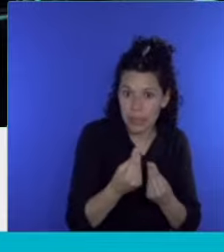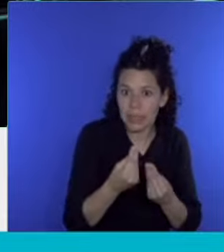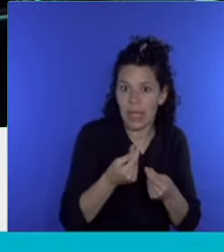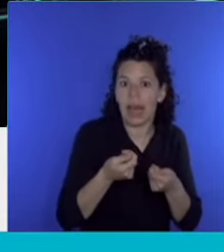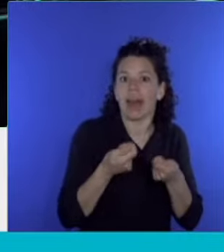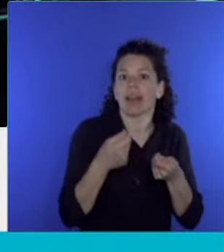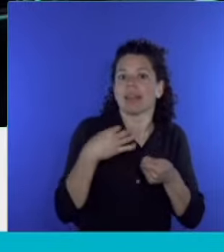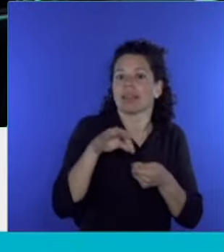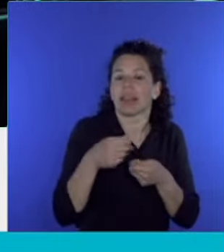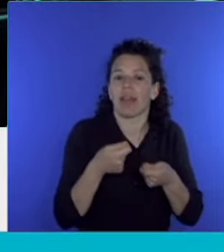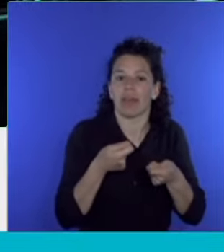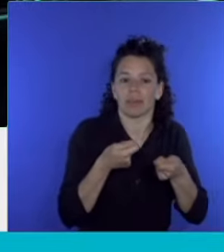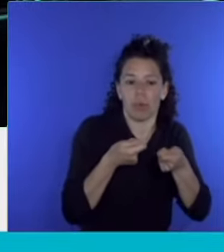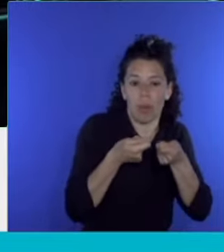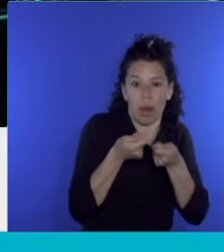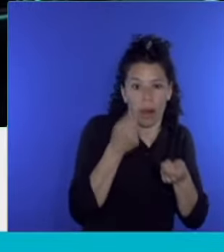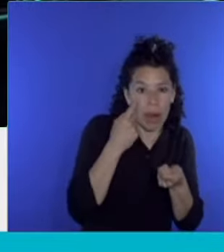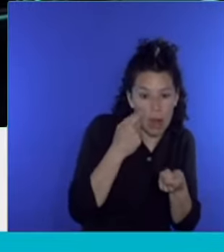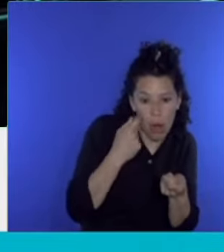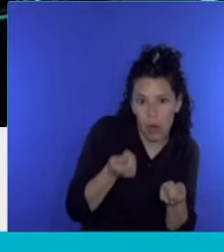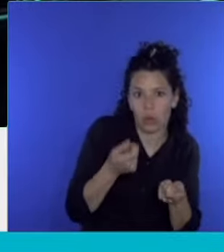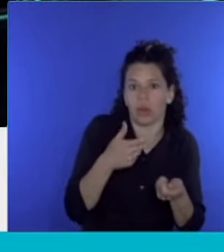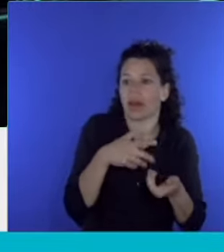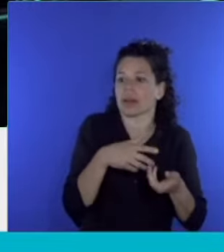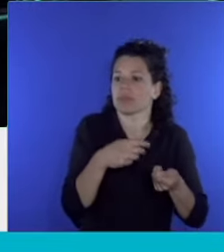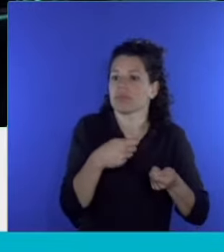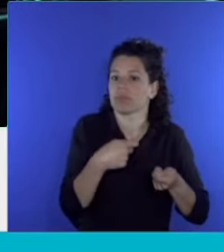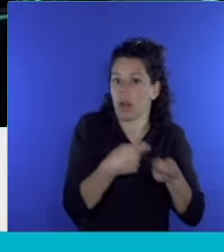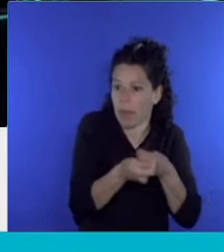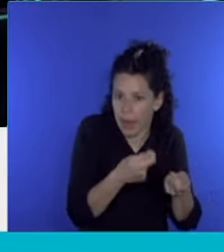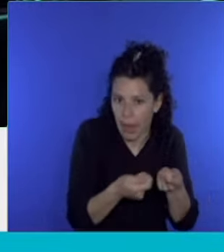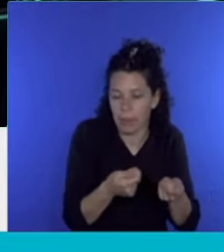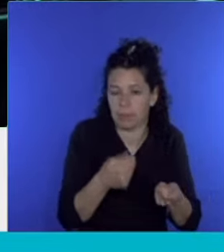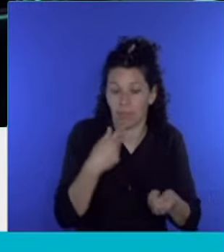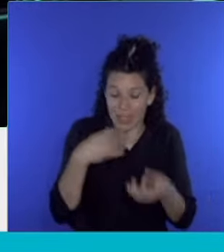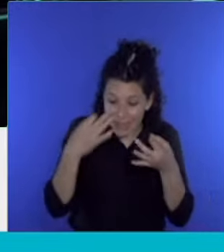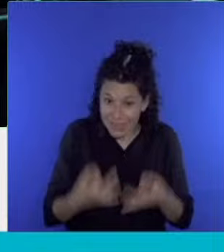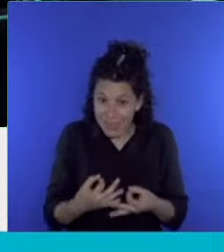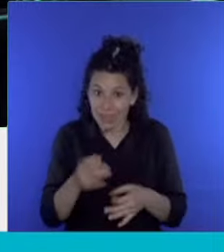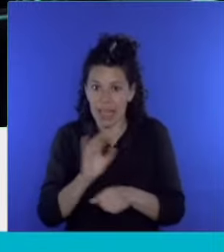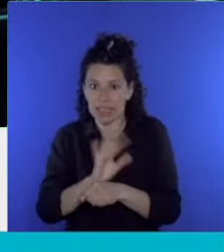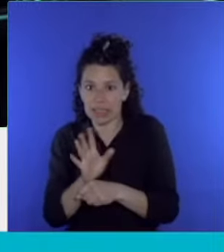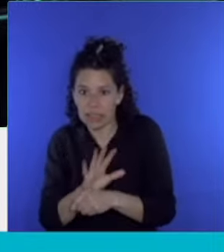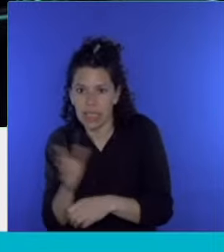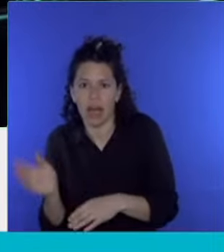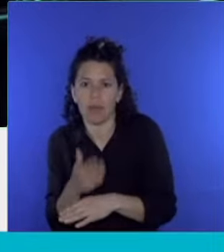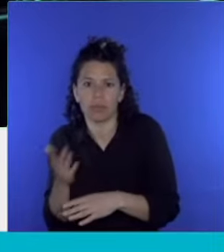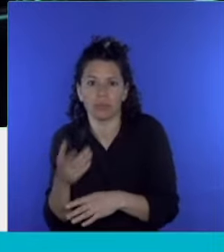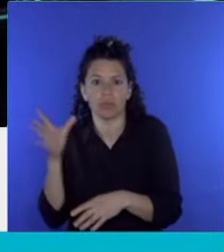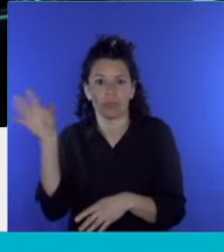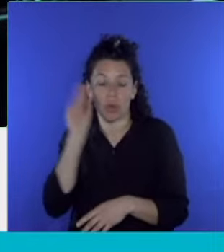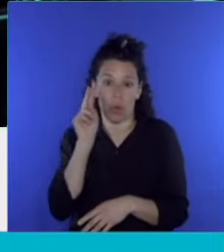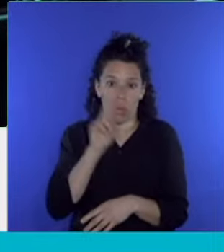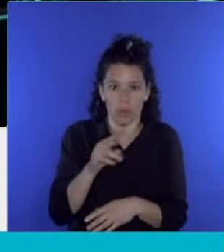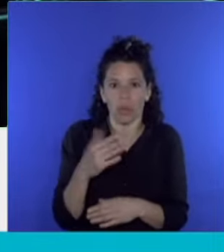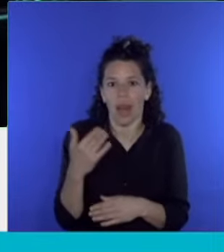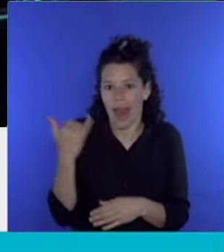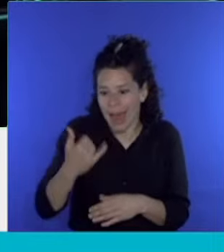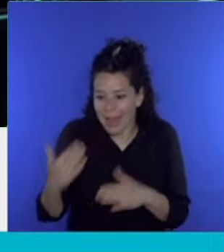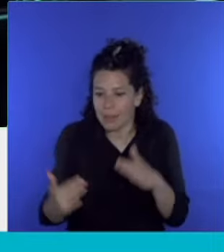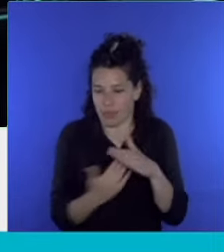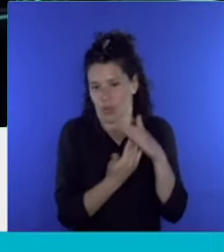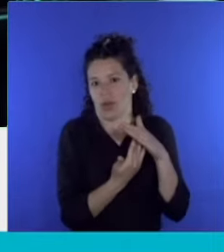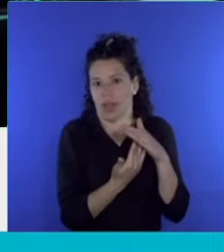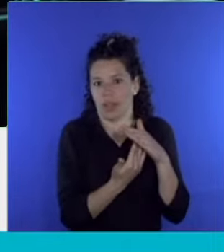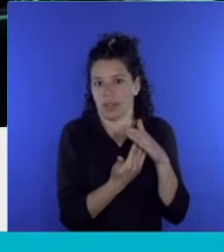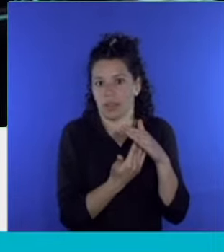mercado en realidad el cine la producción audiovisual tiene una prioridad seis de